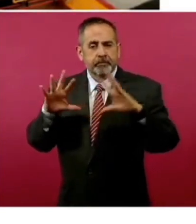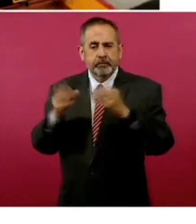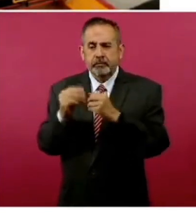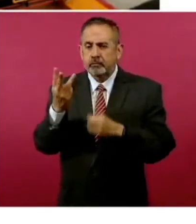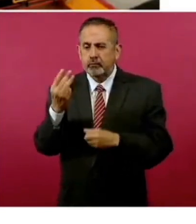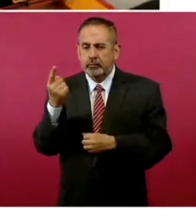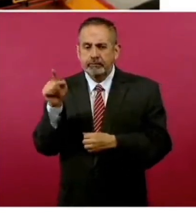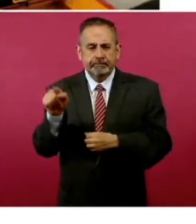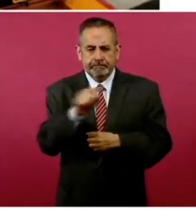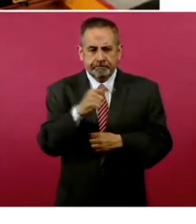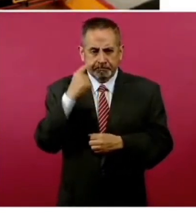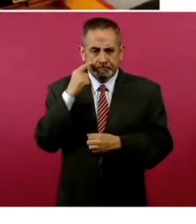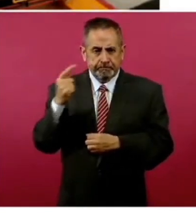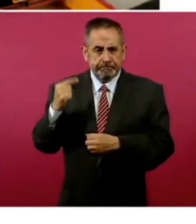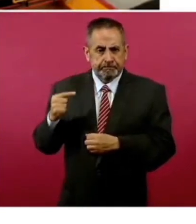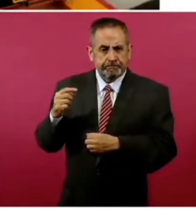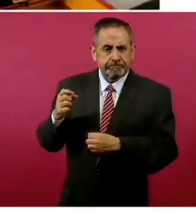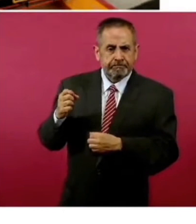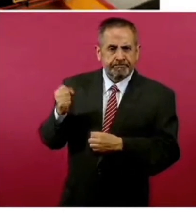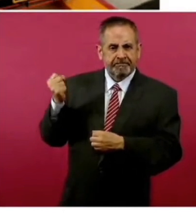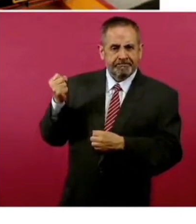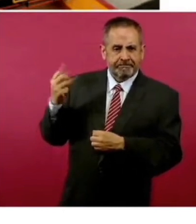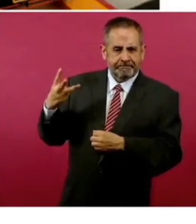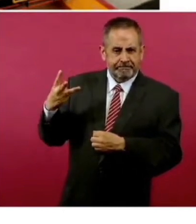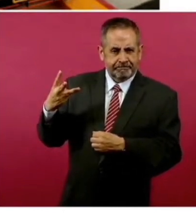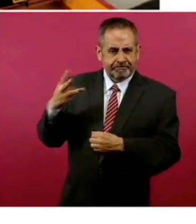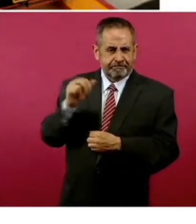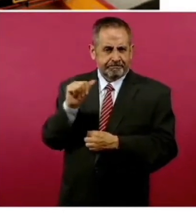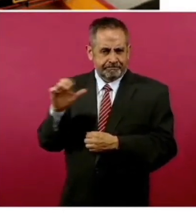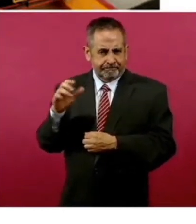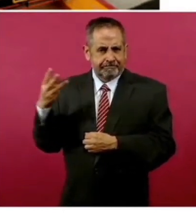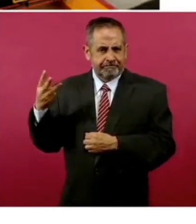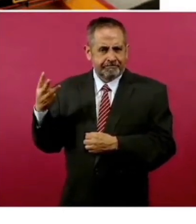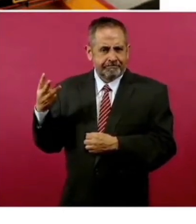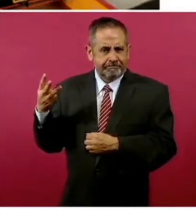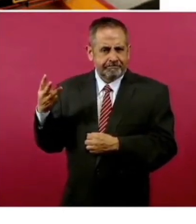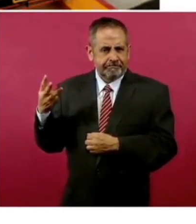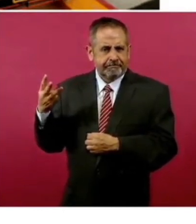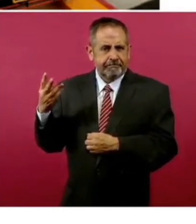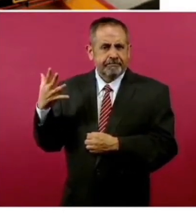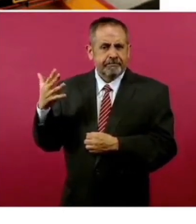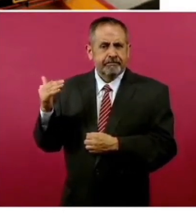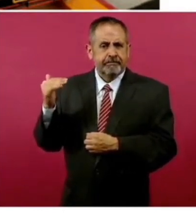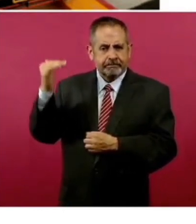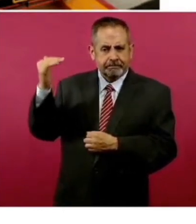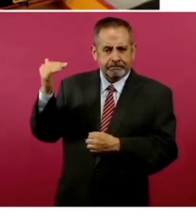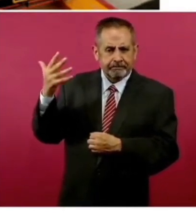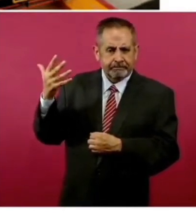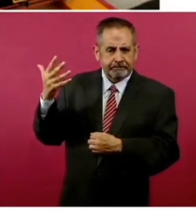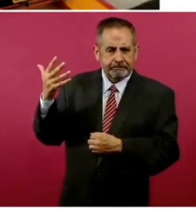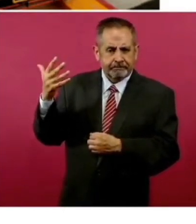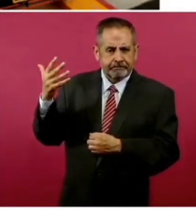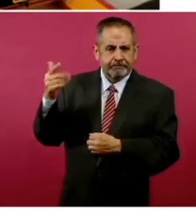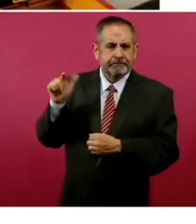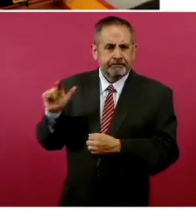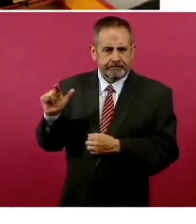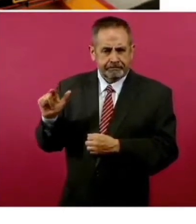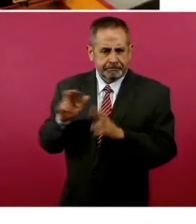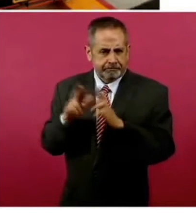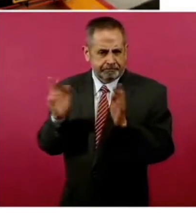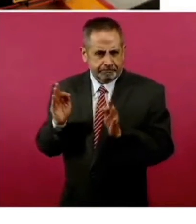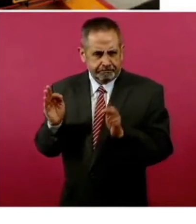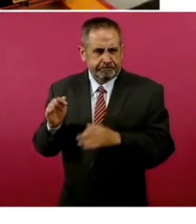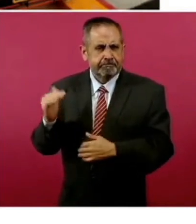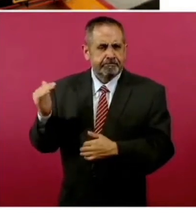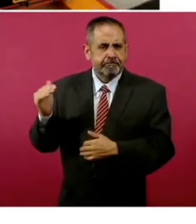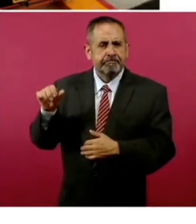se han intervenido tres equipos integrales de aire acondicionados cinco calderas y tanques diecisiete refrigeradores seis